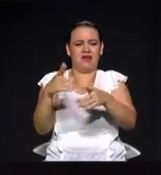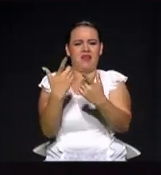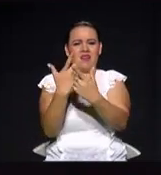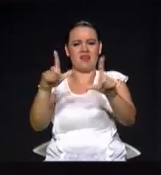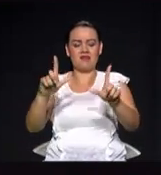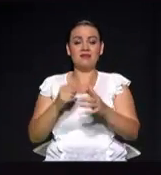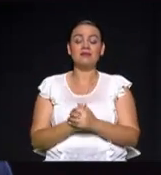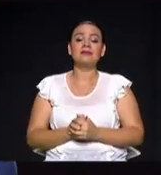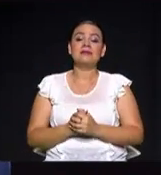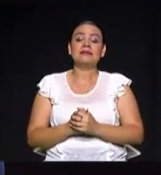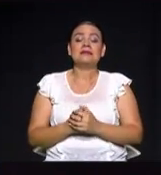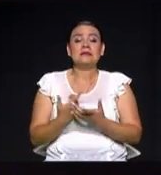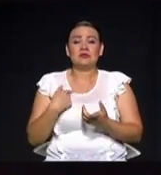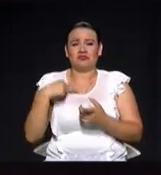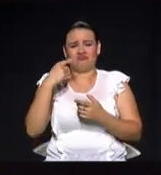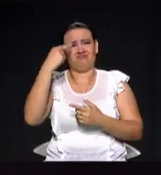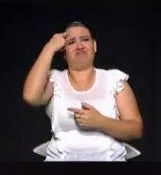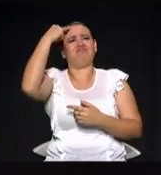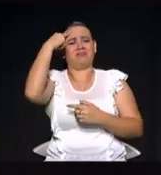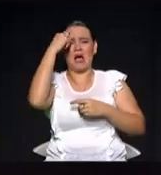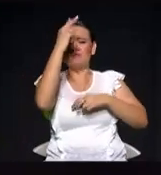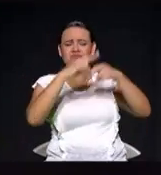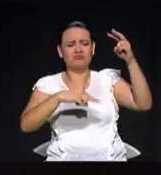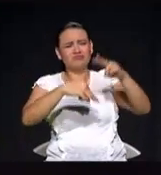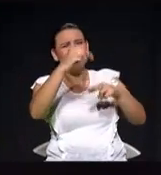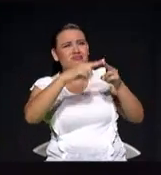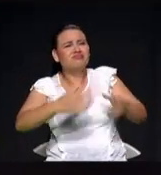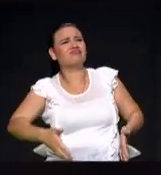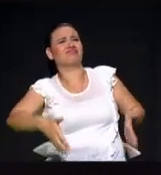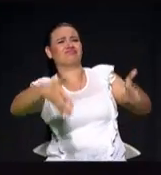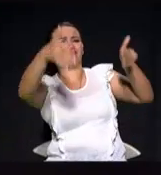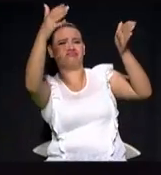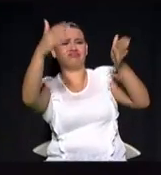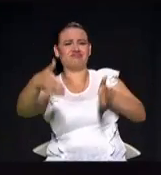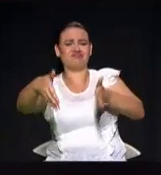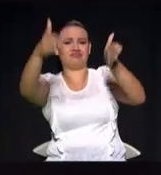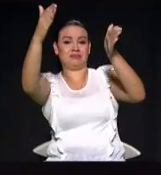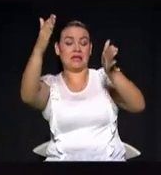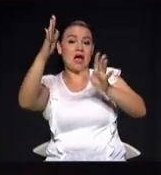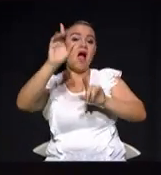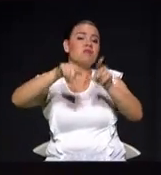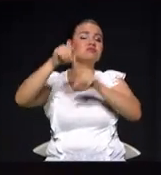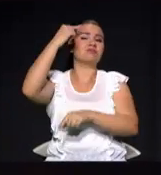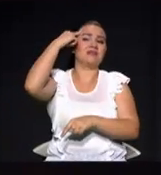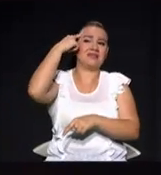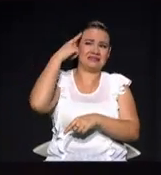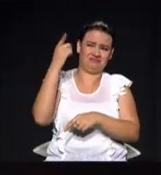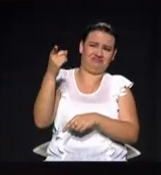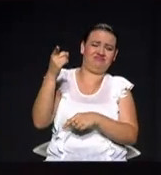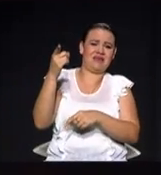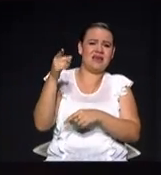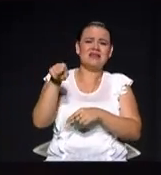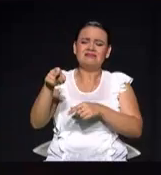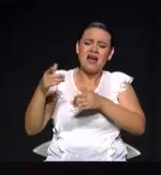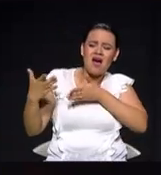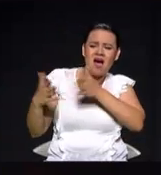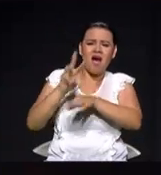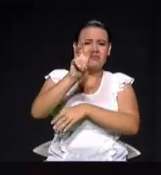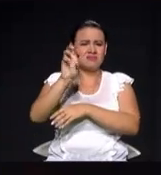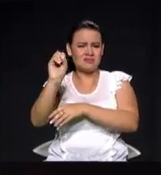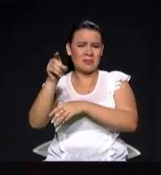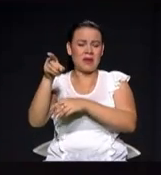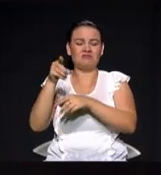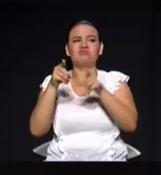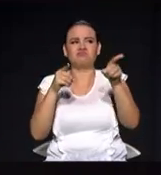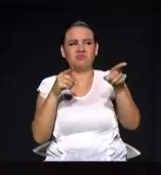los grandes proyectos de ciudad algunos dicen que no deberíamos pensar en el metro ligero de la 80 como por ejemplo lo he hecho santiago gómez